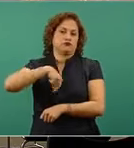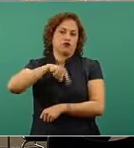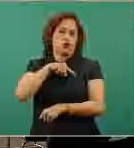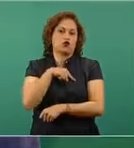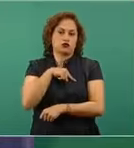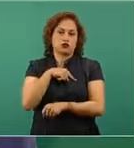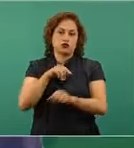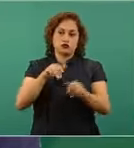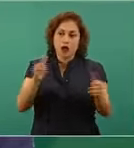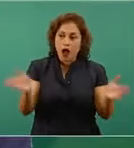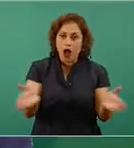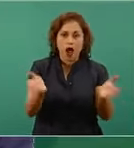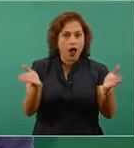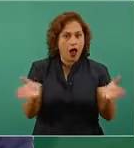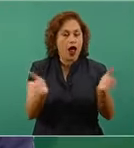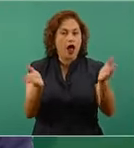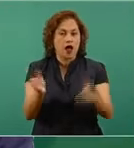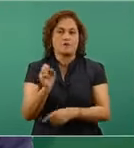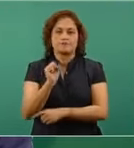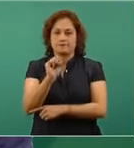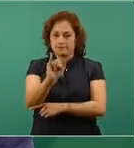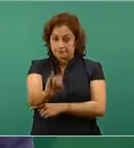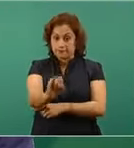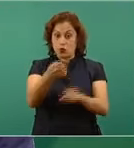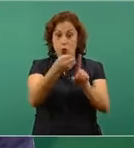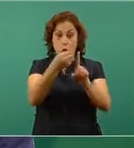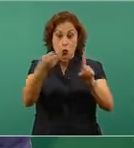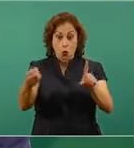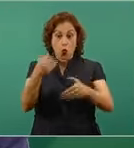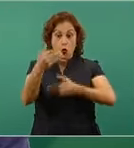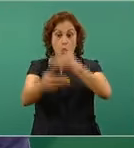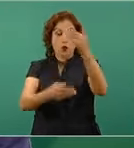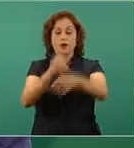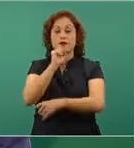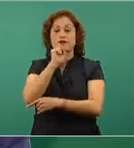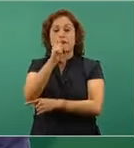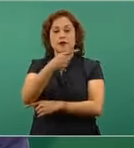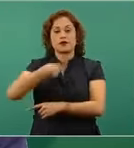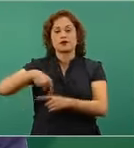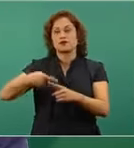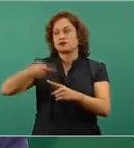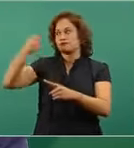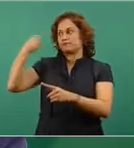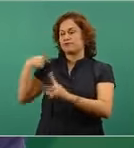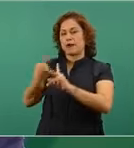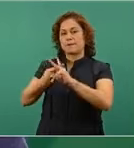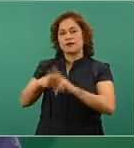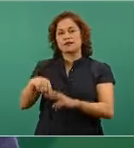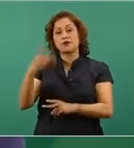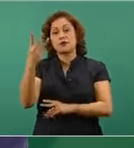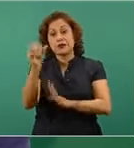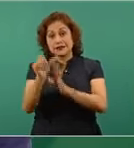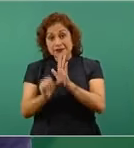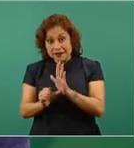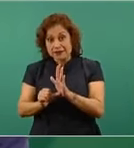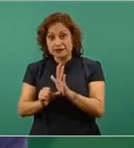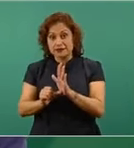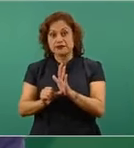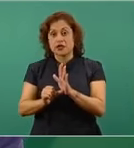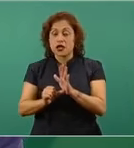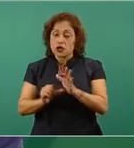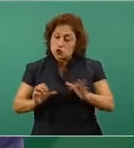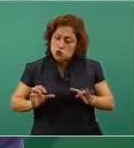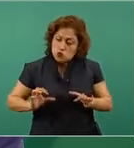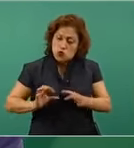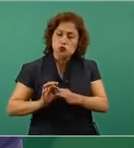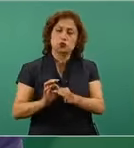estado alimentando, sino que hemos estado organizando. Llevamos varias semanas, meses, de hecho 3 meses, trabajando mano a mano, codo a